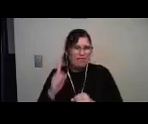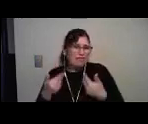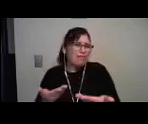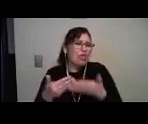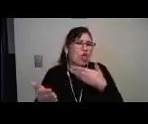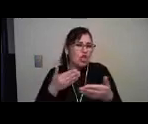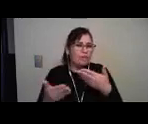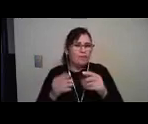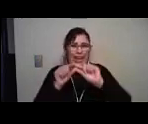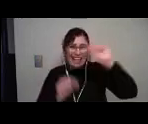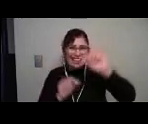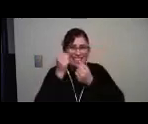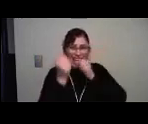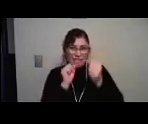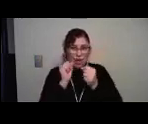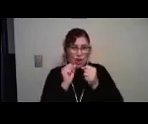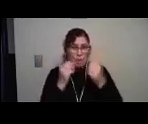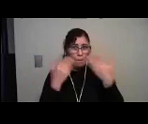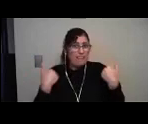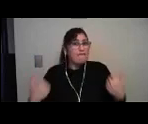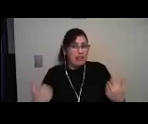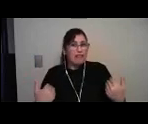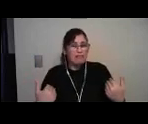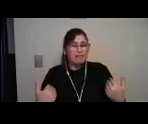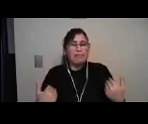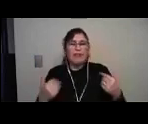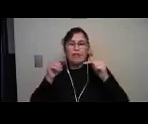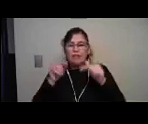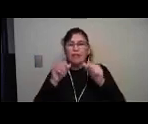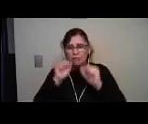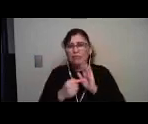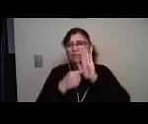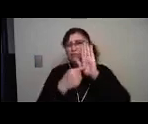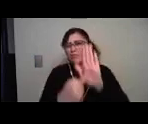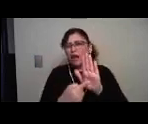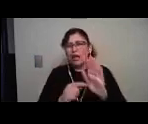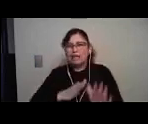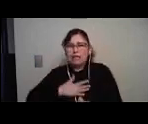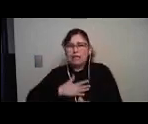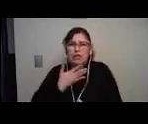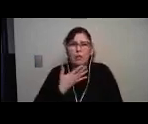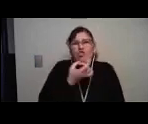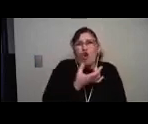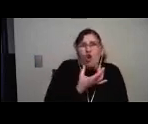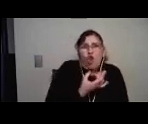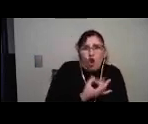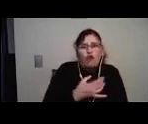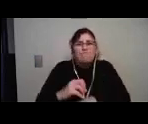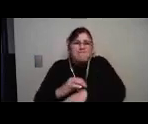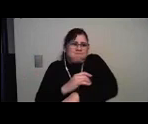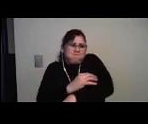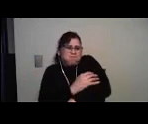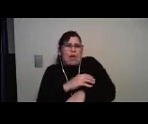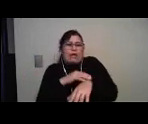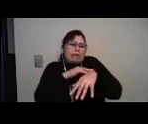nervioso, ¿cierto? Un daño en el nervio periférico, ¿ya? Que puede presentar sintomatología como dolor excesivo, hormigueo, adormecimiento en manos,